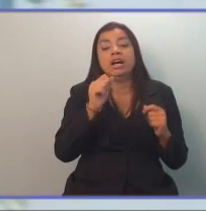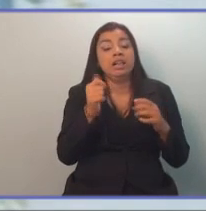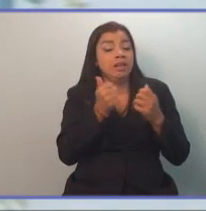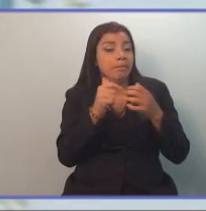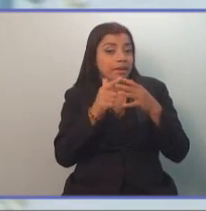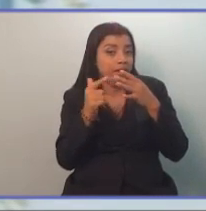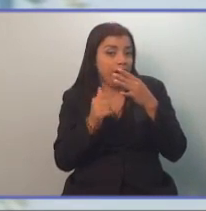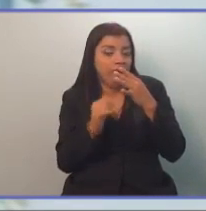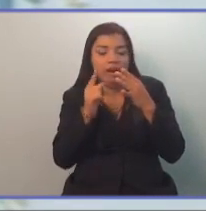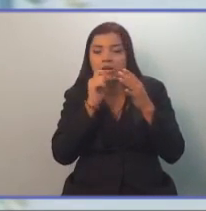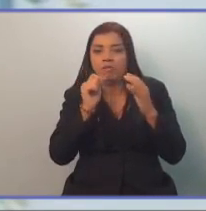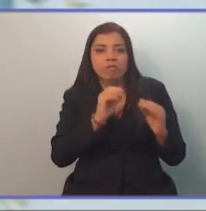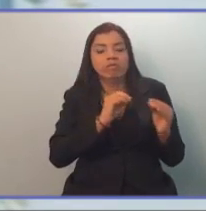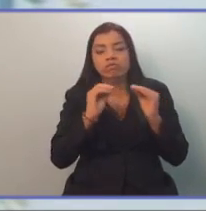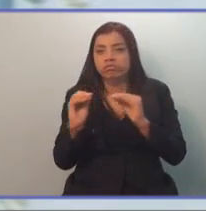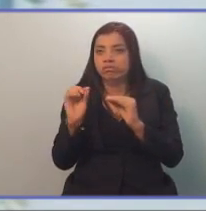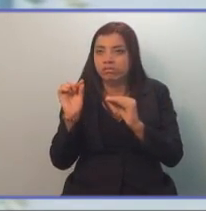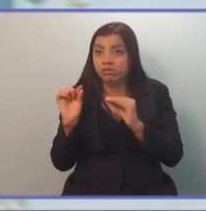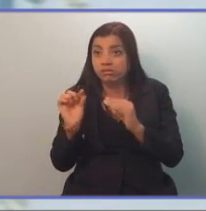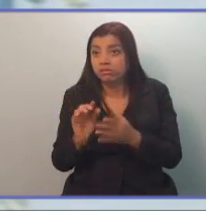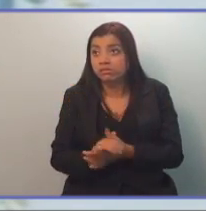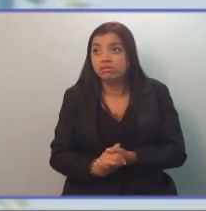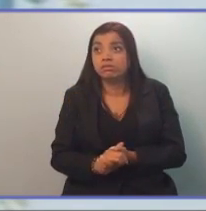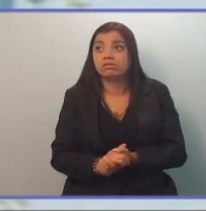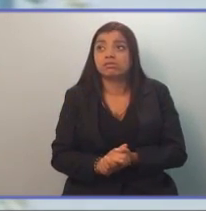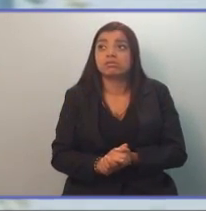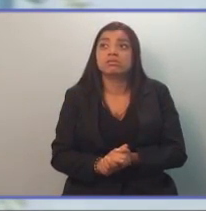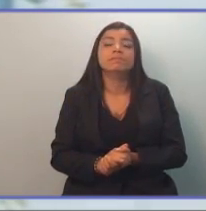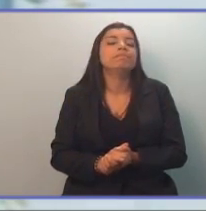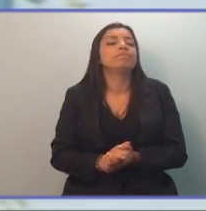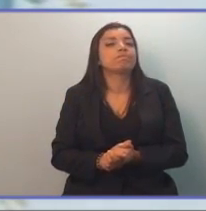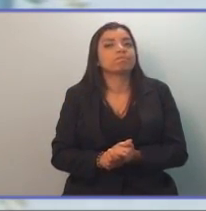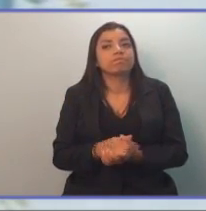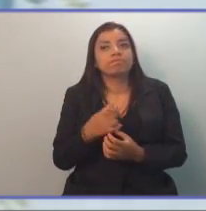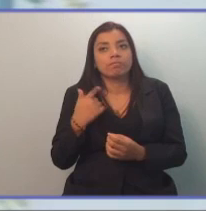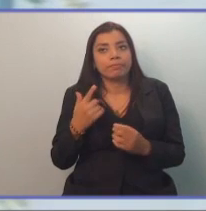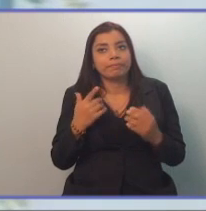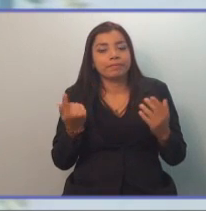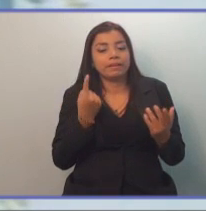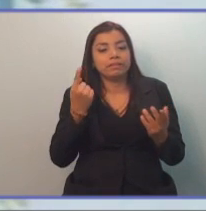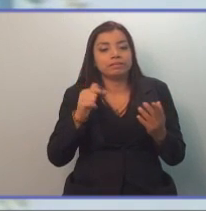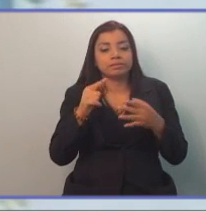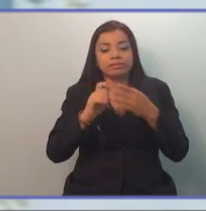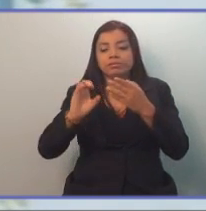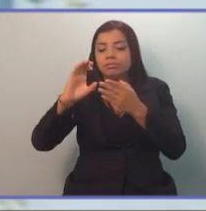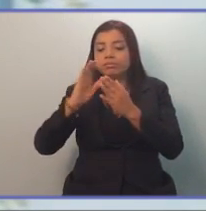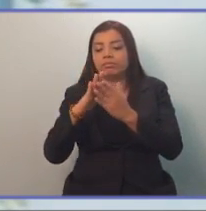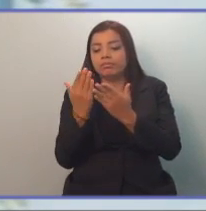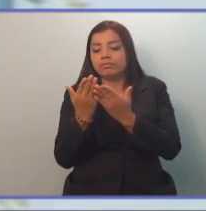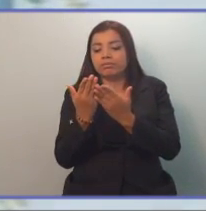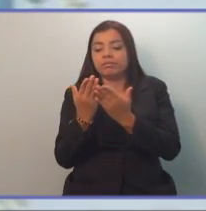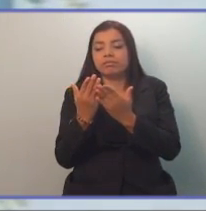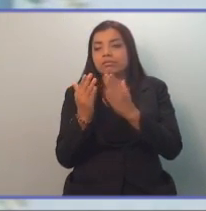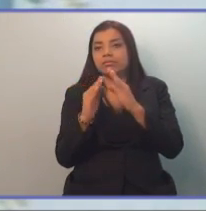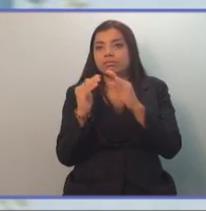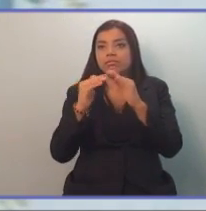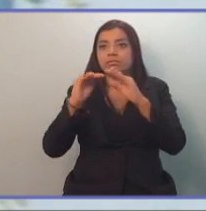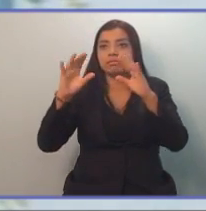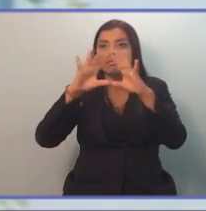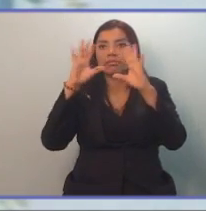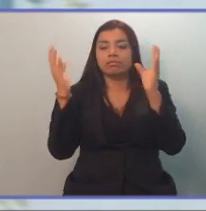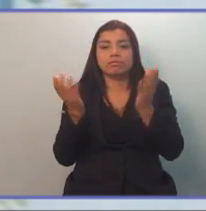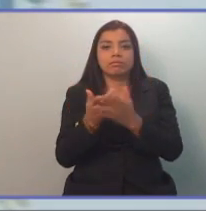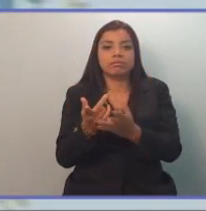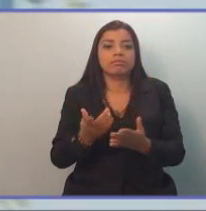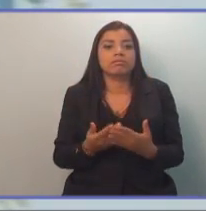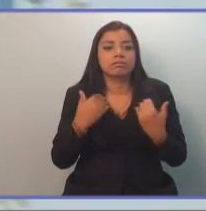permitir. También, no únicamente confrontando la Constitución, sino que tratados de derechos humanos en